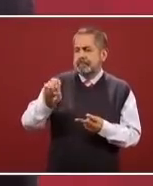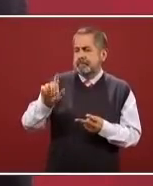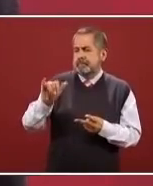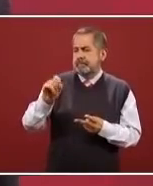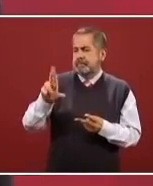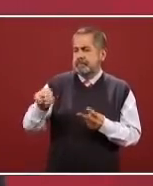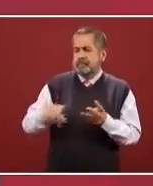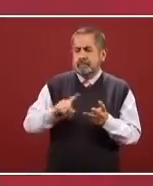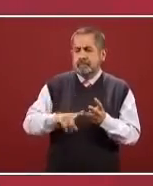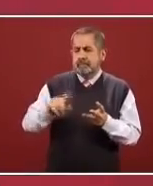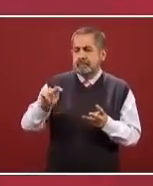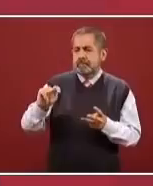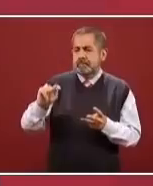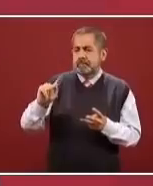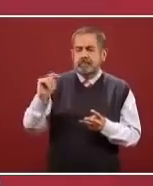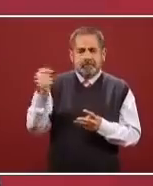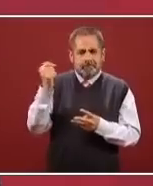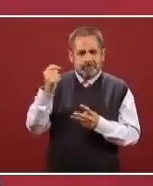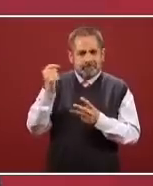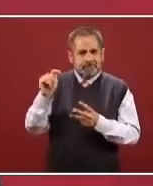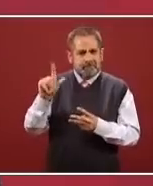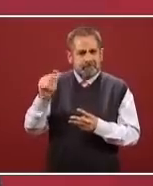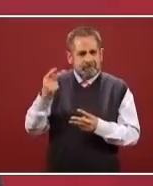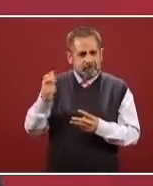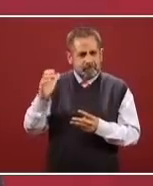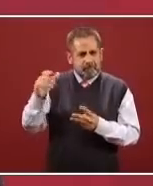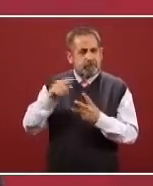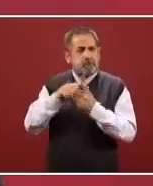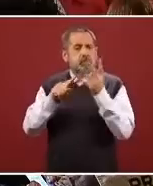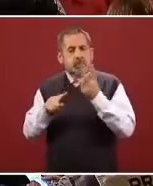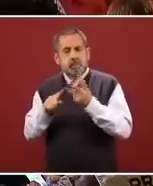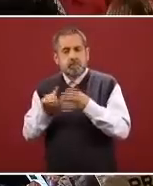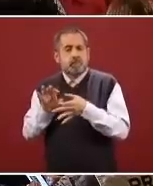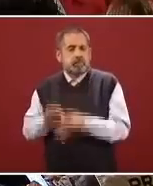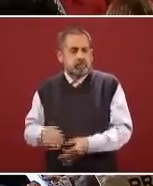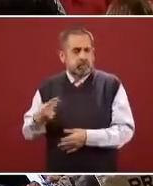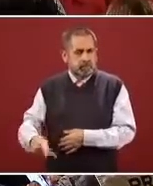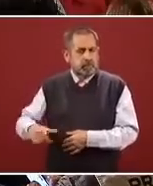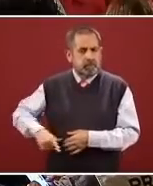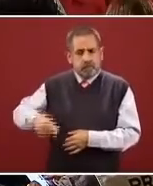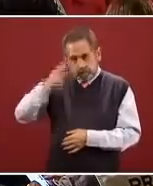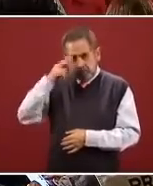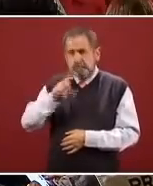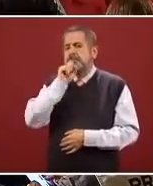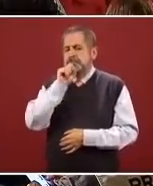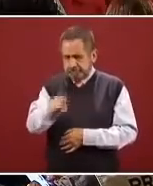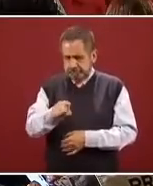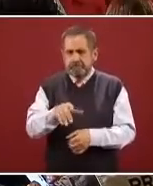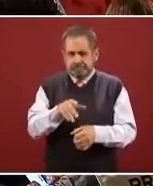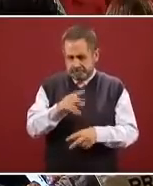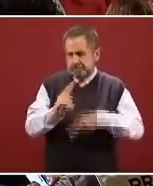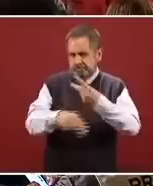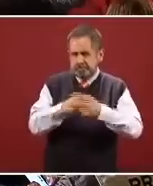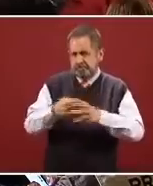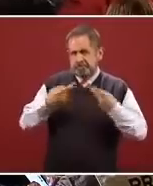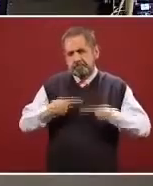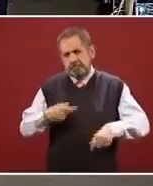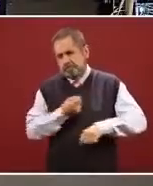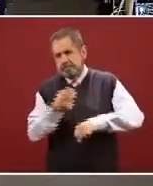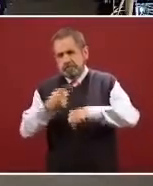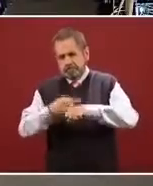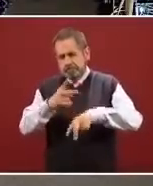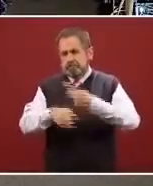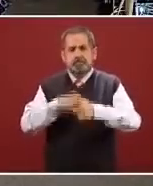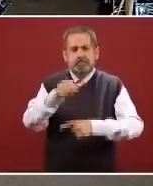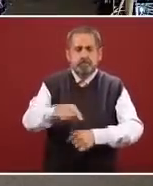y el Hospital de Tláhuac, pertenecientes al gobierno de Ciudad de México, que atenderán también a los pacientes. Por